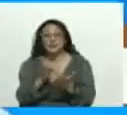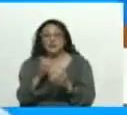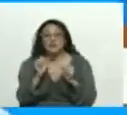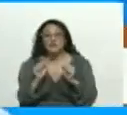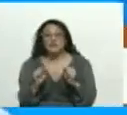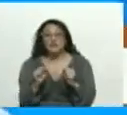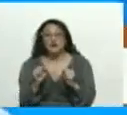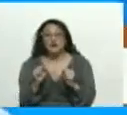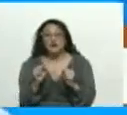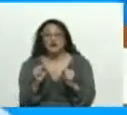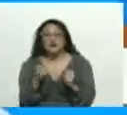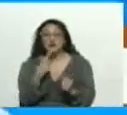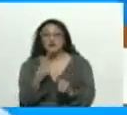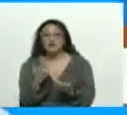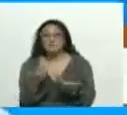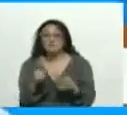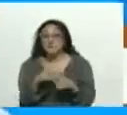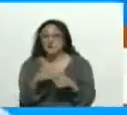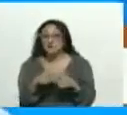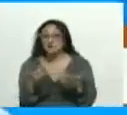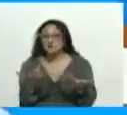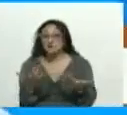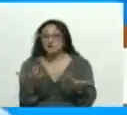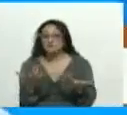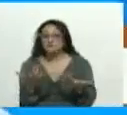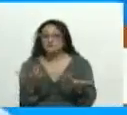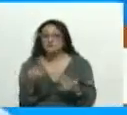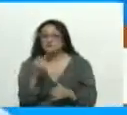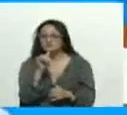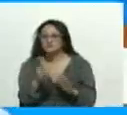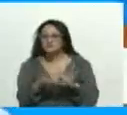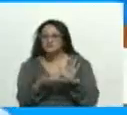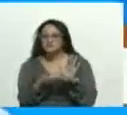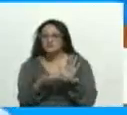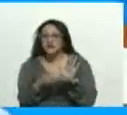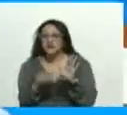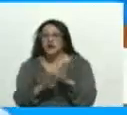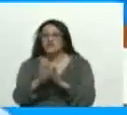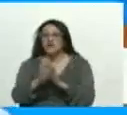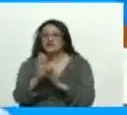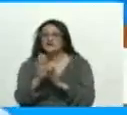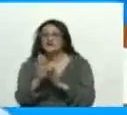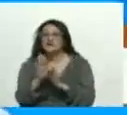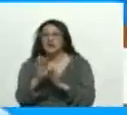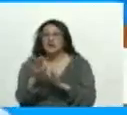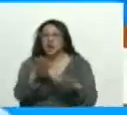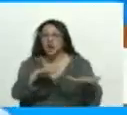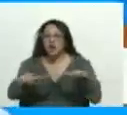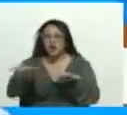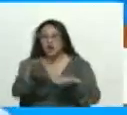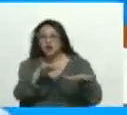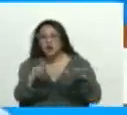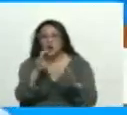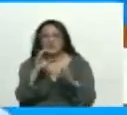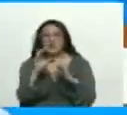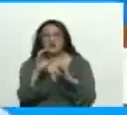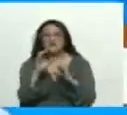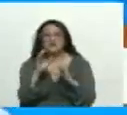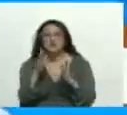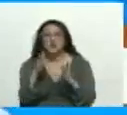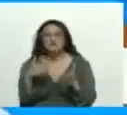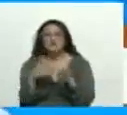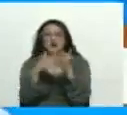tremendo decía entonces decía el informe El Avance de los monopolios en comunicación es una amenaza